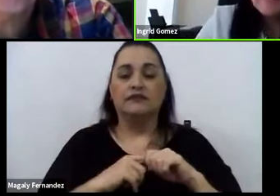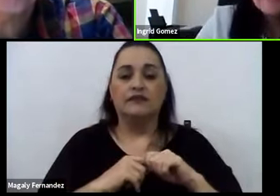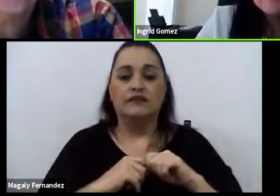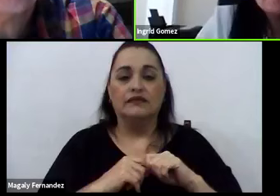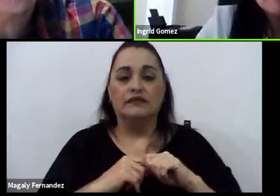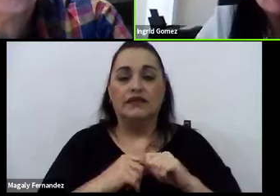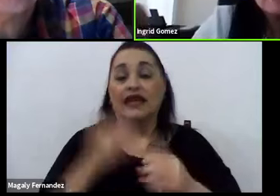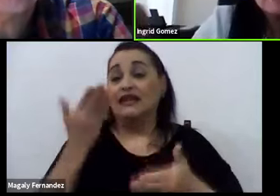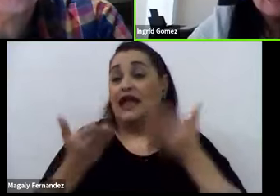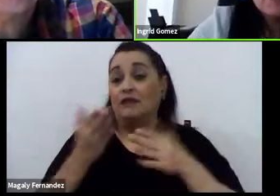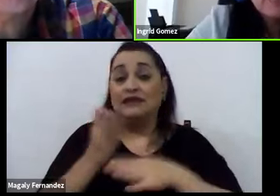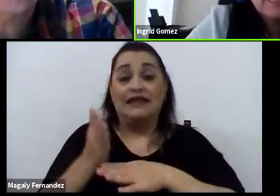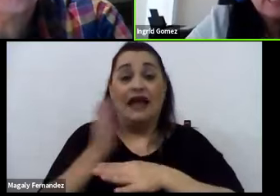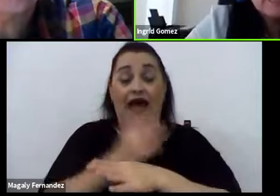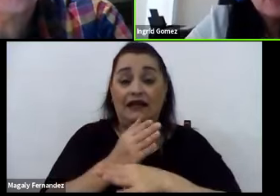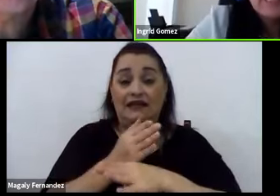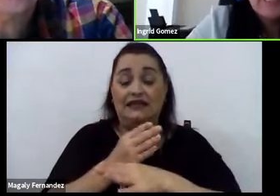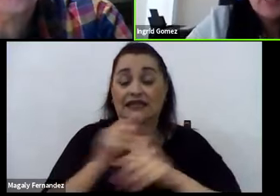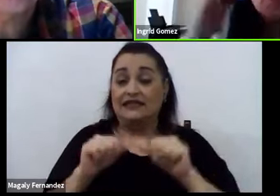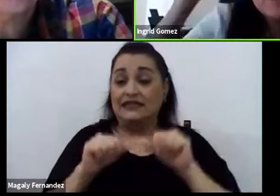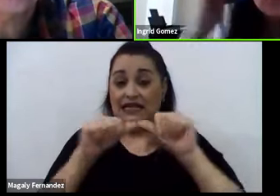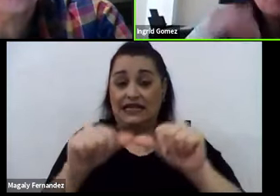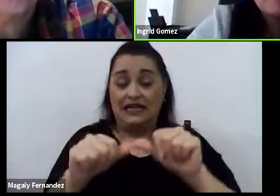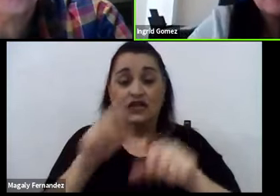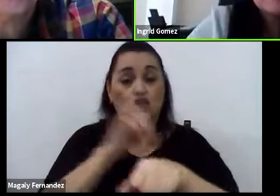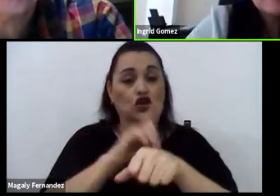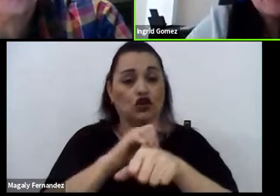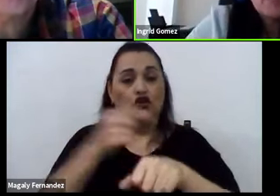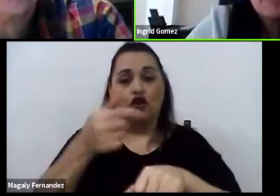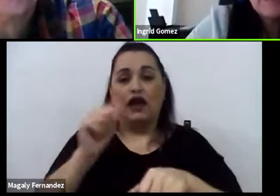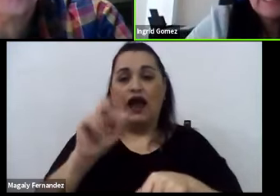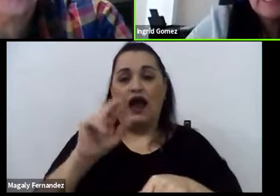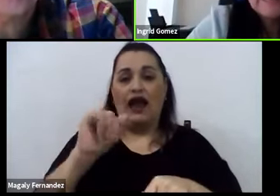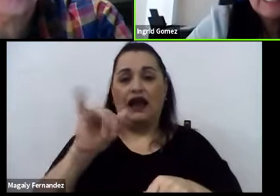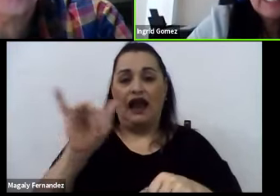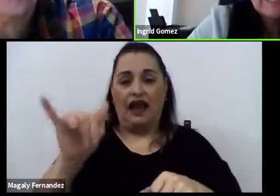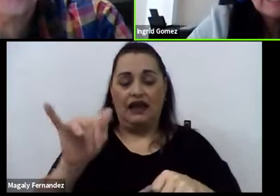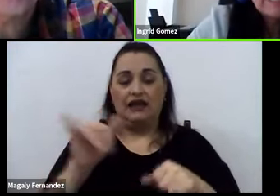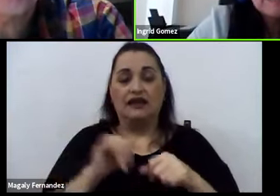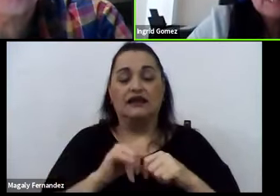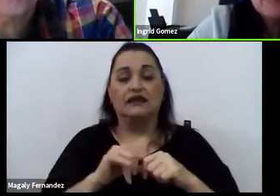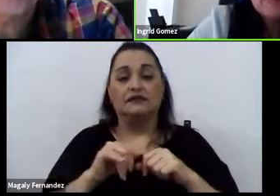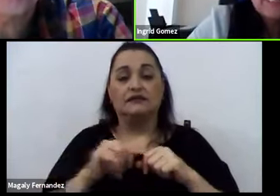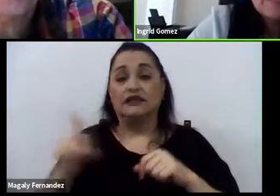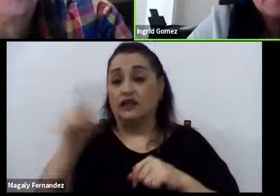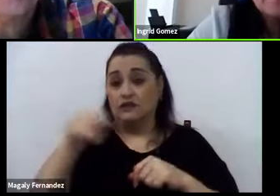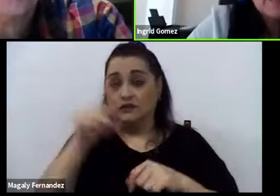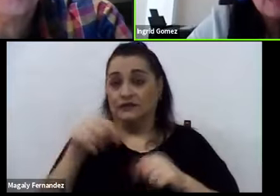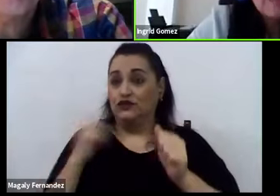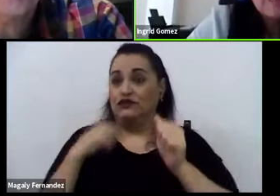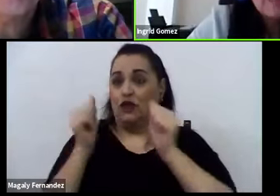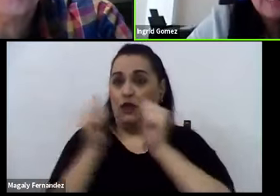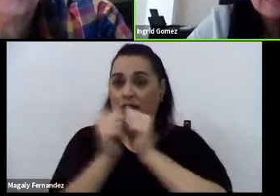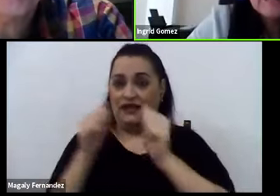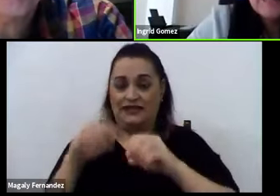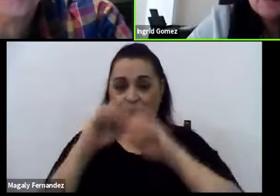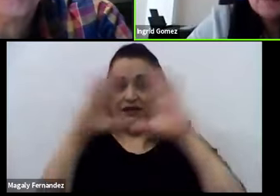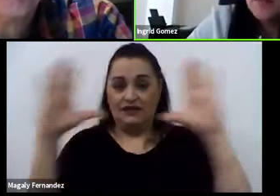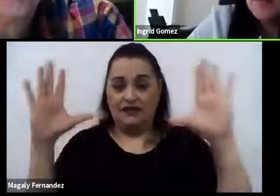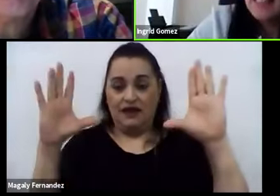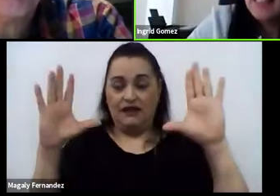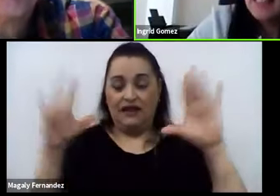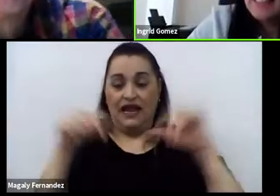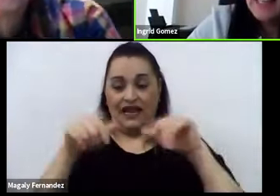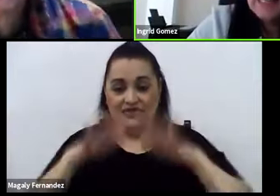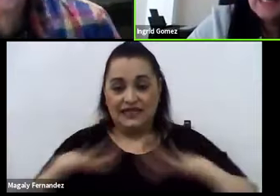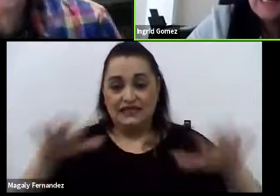Tal vez antes de pasar, doctor Garay, compañeros y compañeras que nos acompañan esta mañana en este